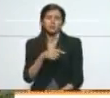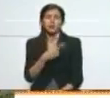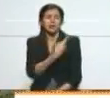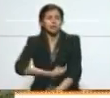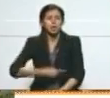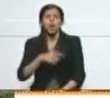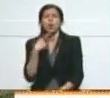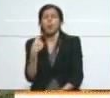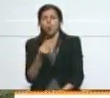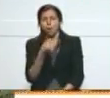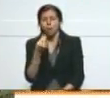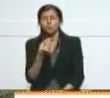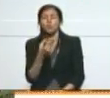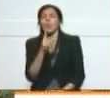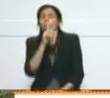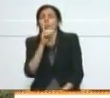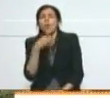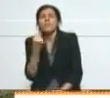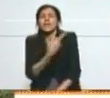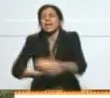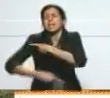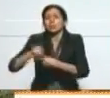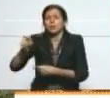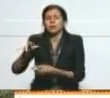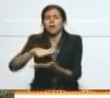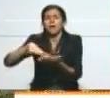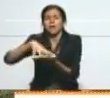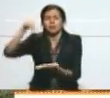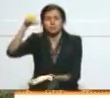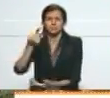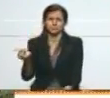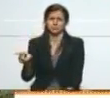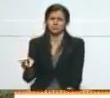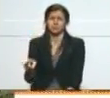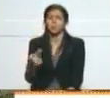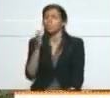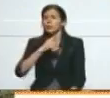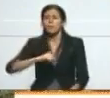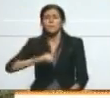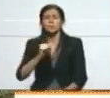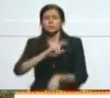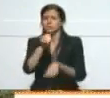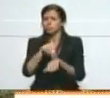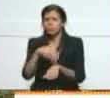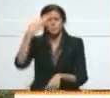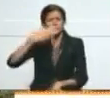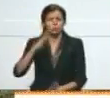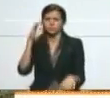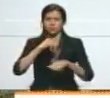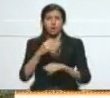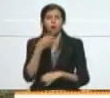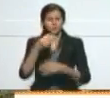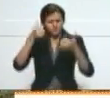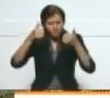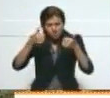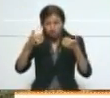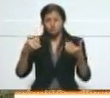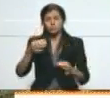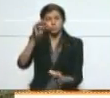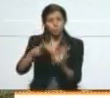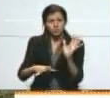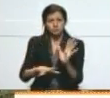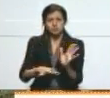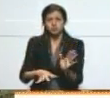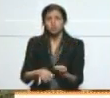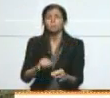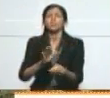Altamira. No había ni un solo guardia, ni un solo policía nacional en la zona. Ya el joven está fuera de peligro, afortunadamente, con una